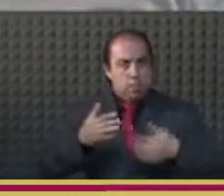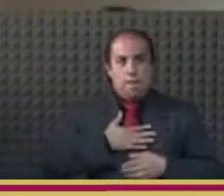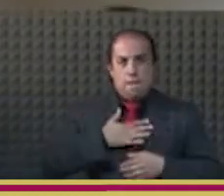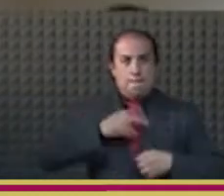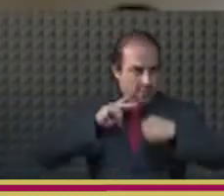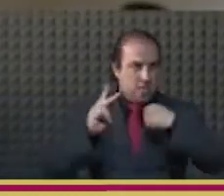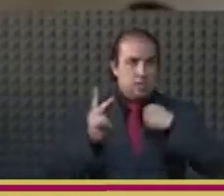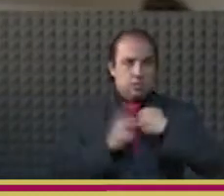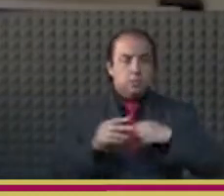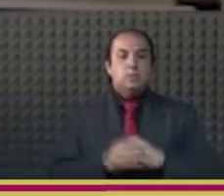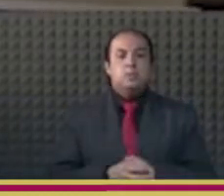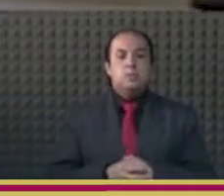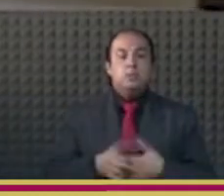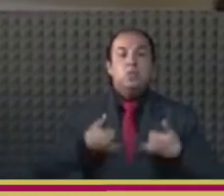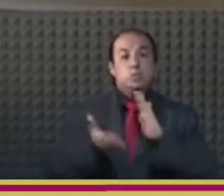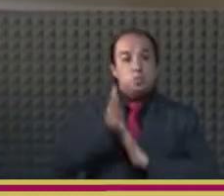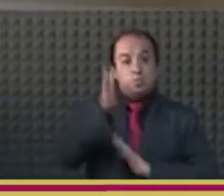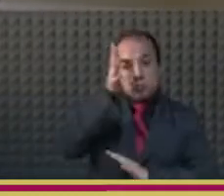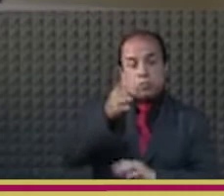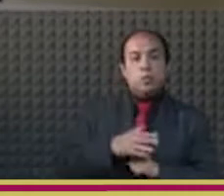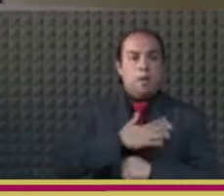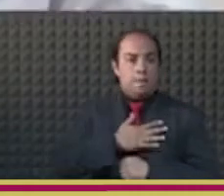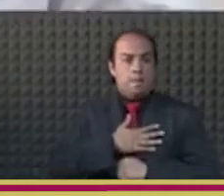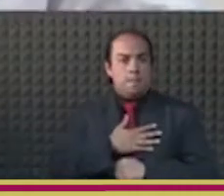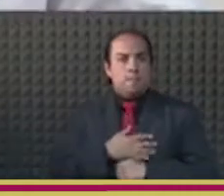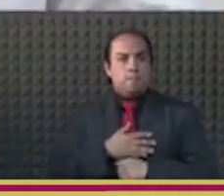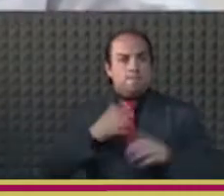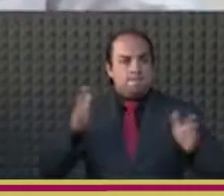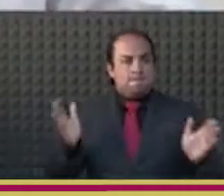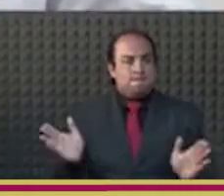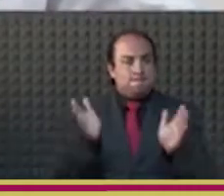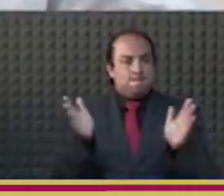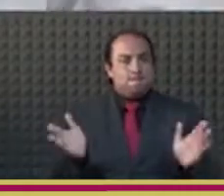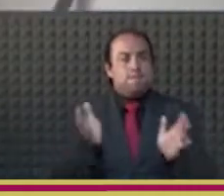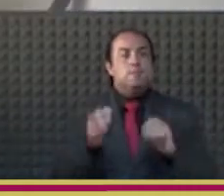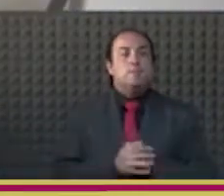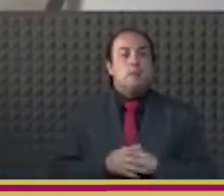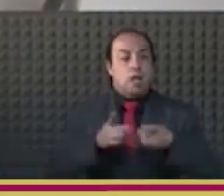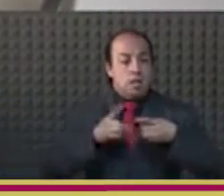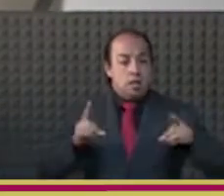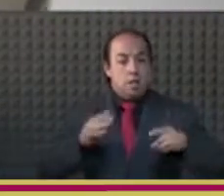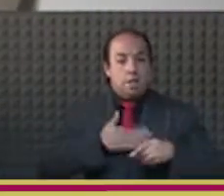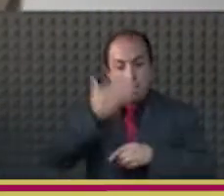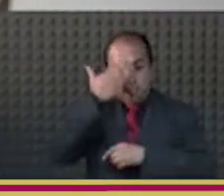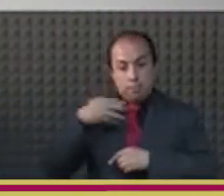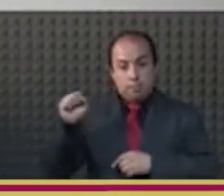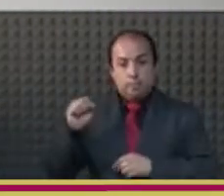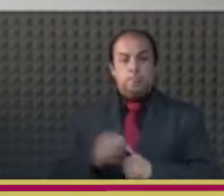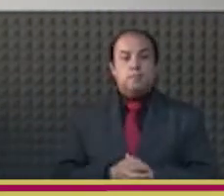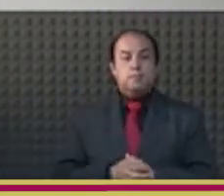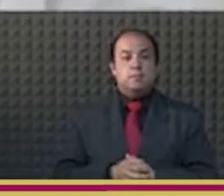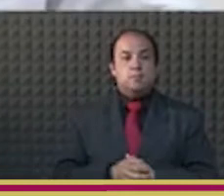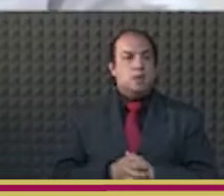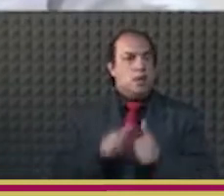¿no? Jóvenes Construyendo el Futuro para mí fue un impulso a desarrollar mis habilidades, a